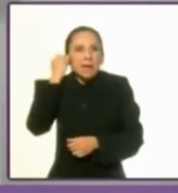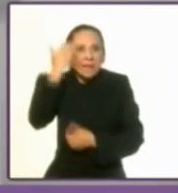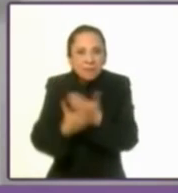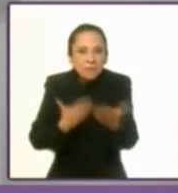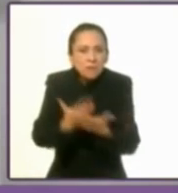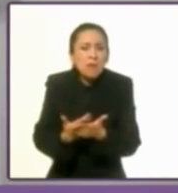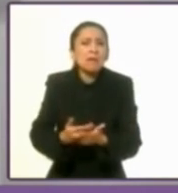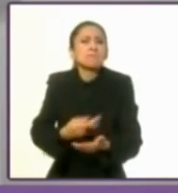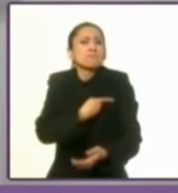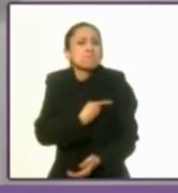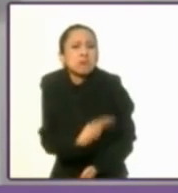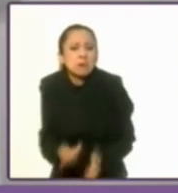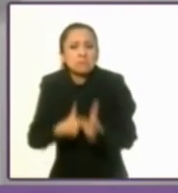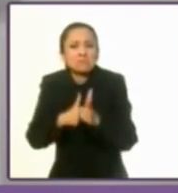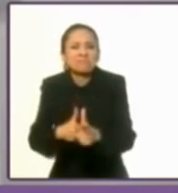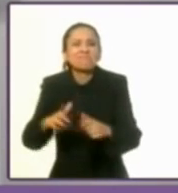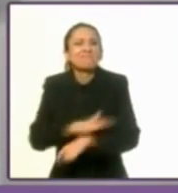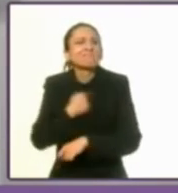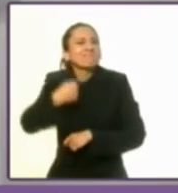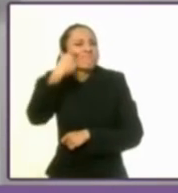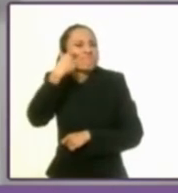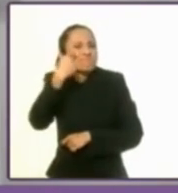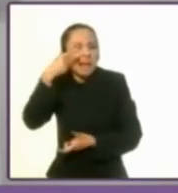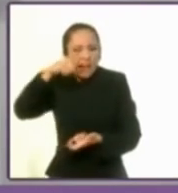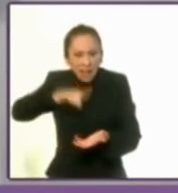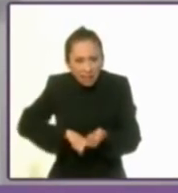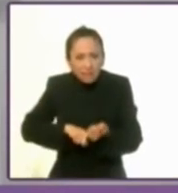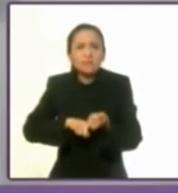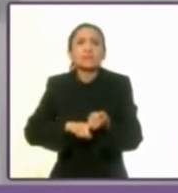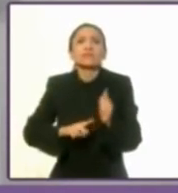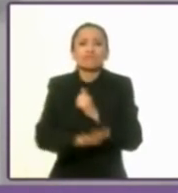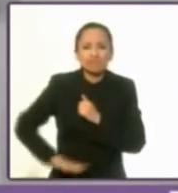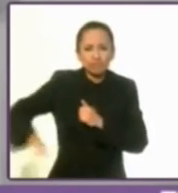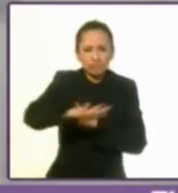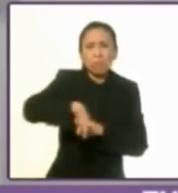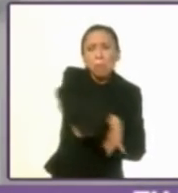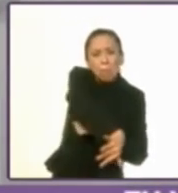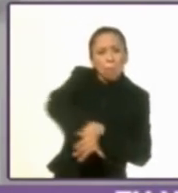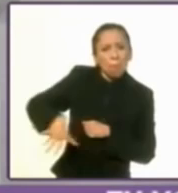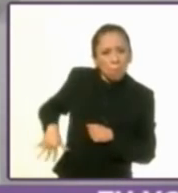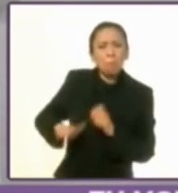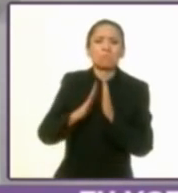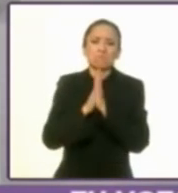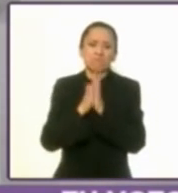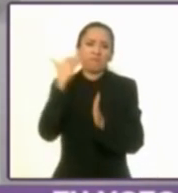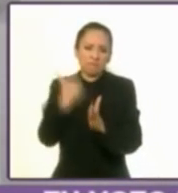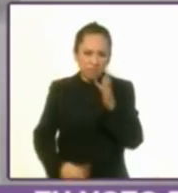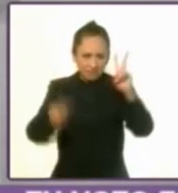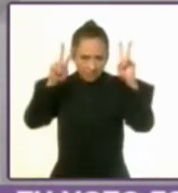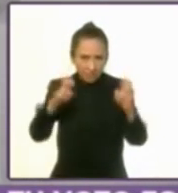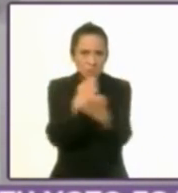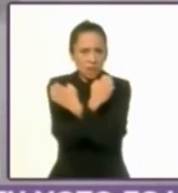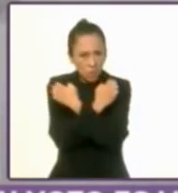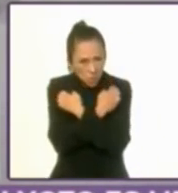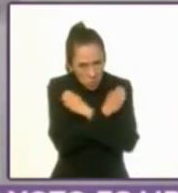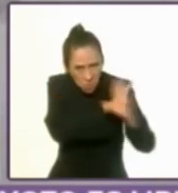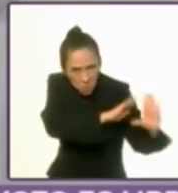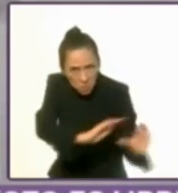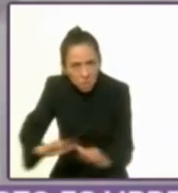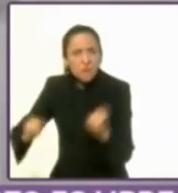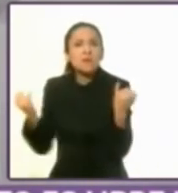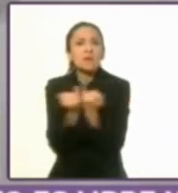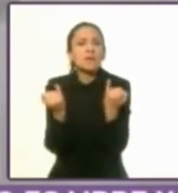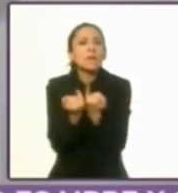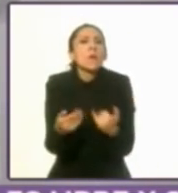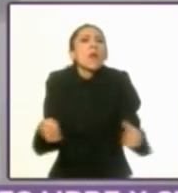como la ciudad de excluye no nos dejen fuera los ciudadanos con los temas de educación no nos dejen con los temas de rehabilitación